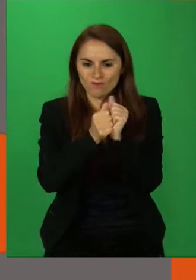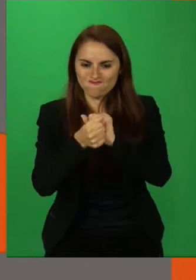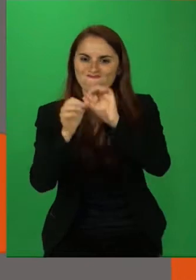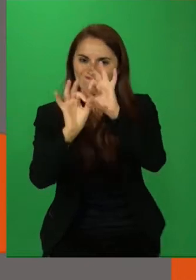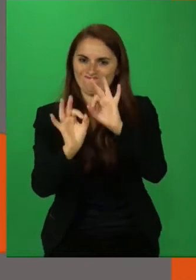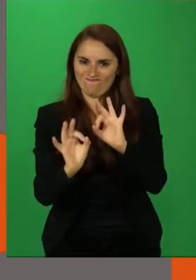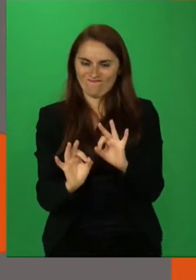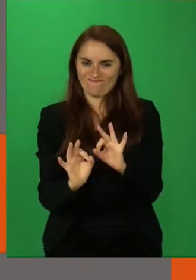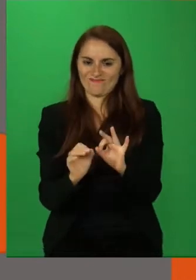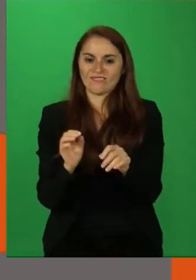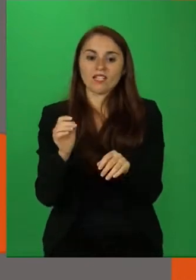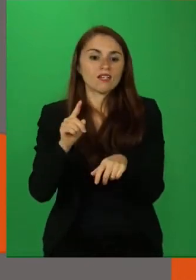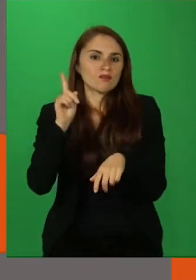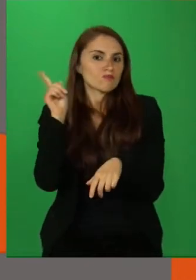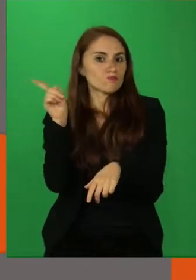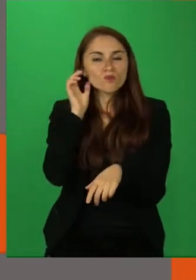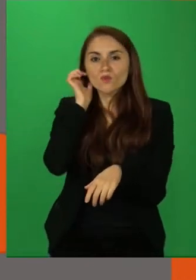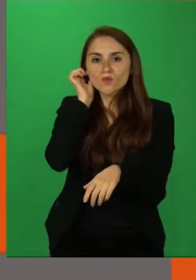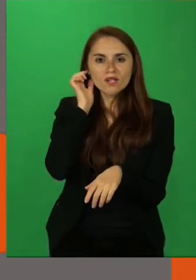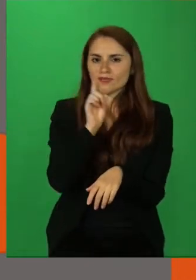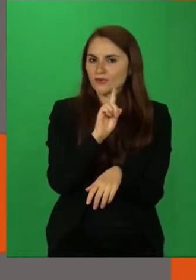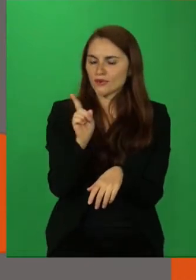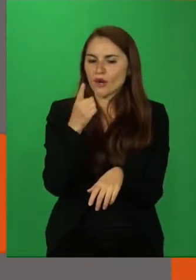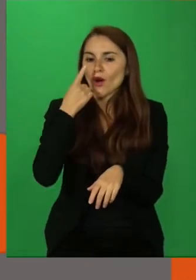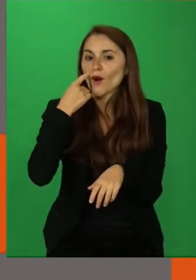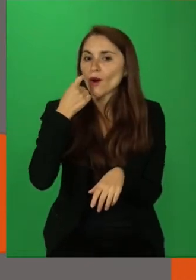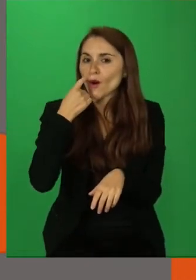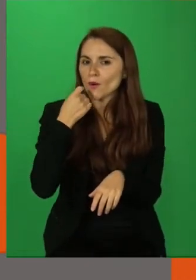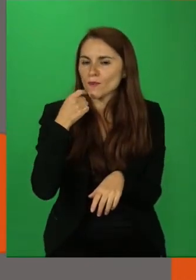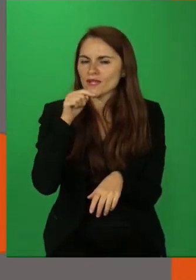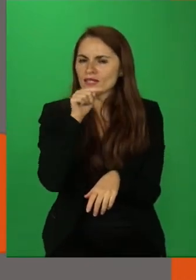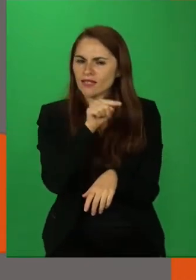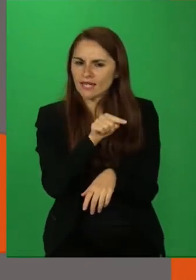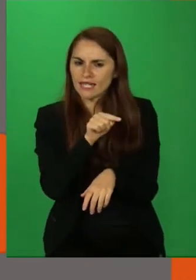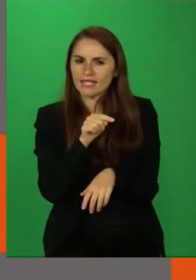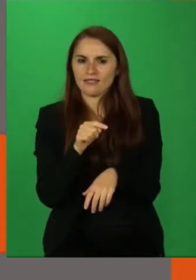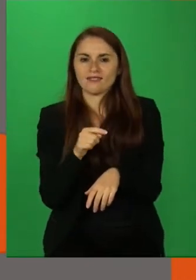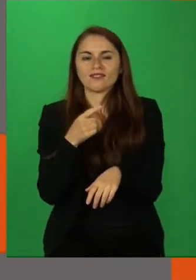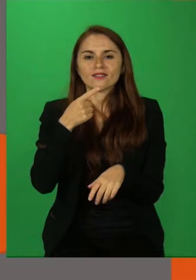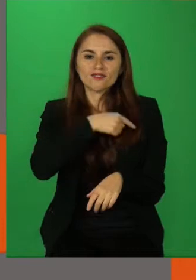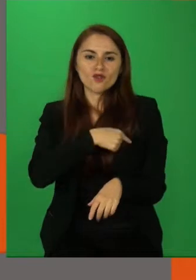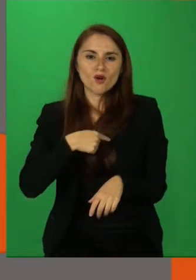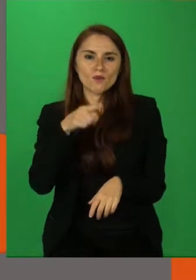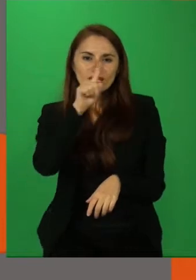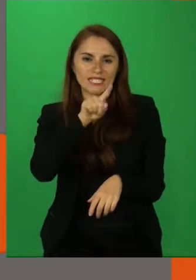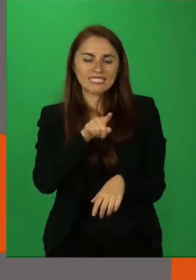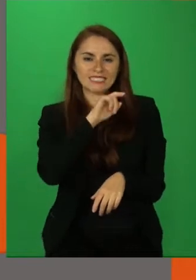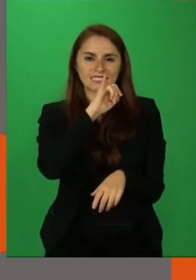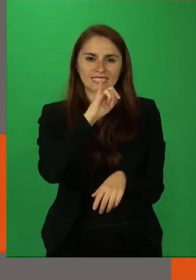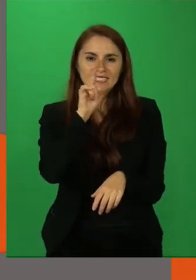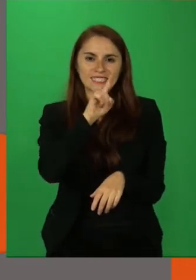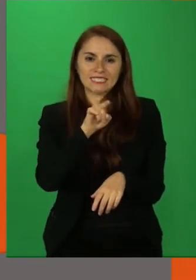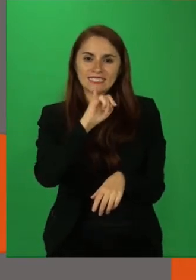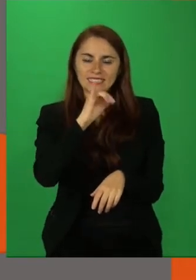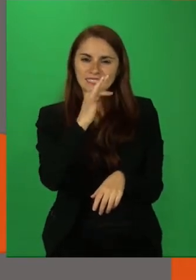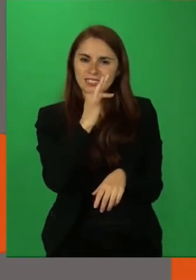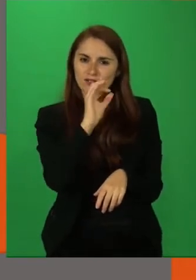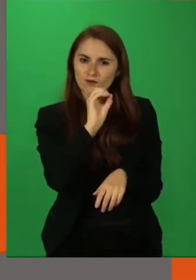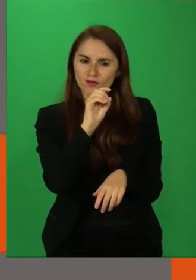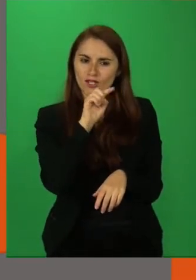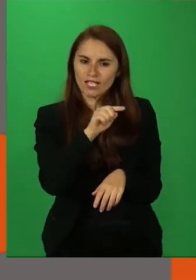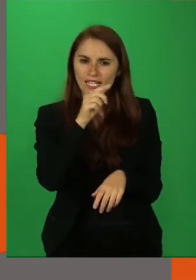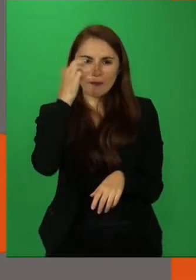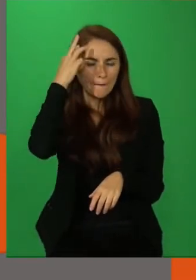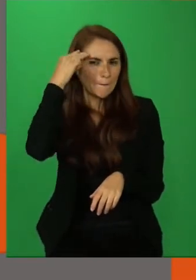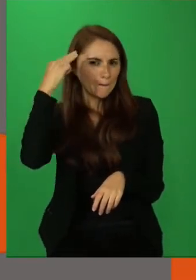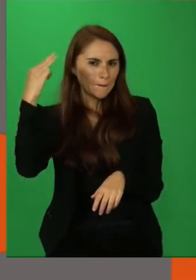no se trataba de una mujer, sino que un hombre, y no cualquiera, sino que Sísifo, un famoso personaje de la